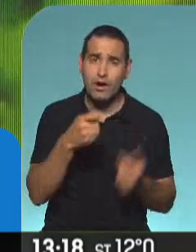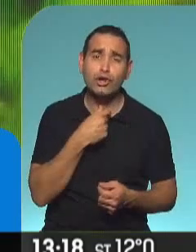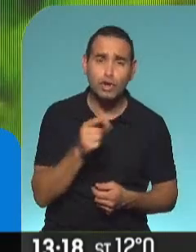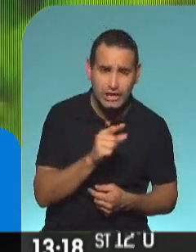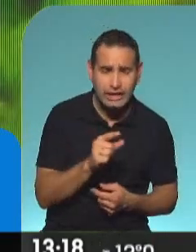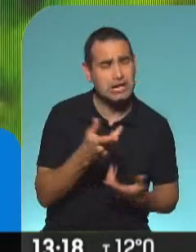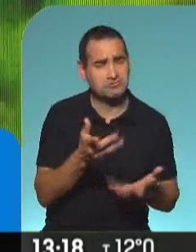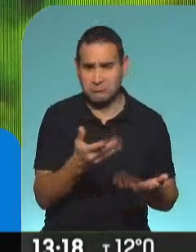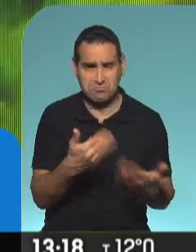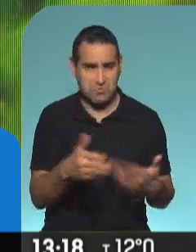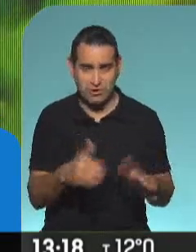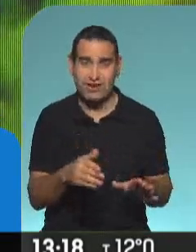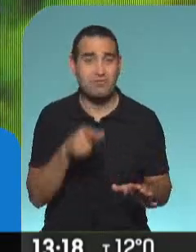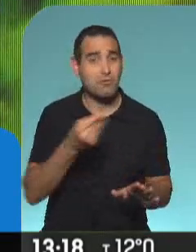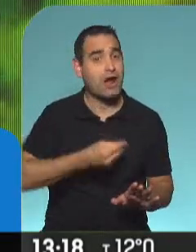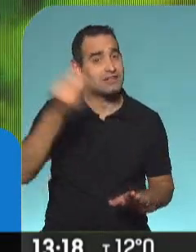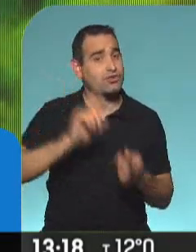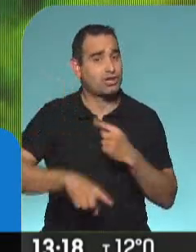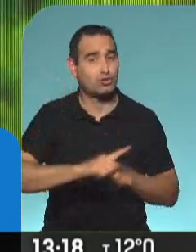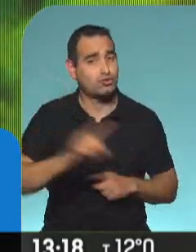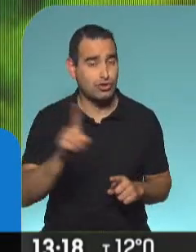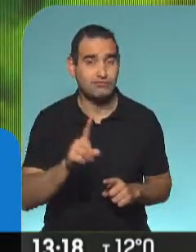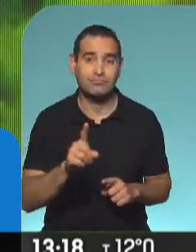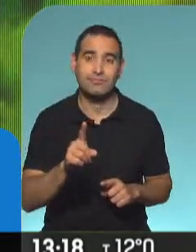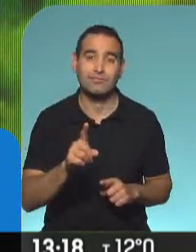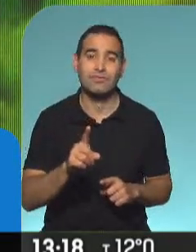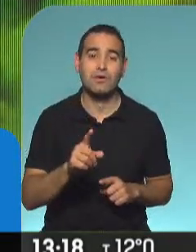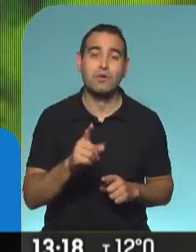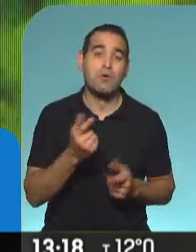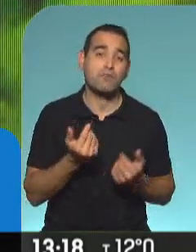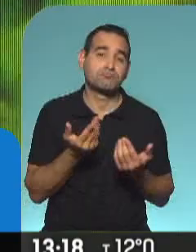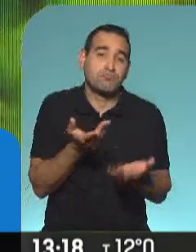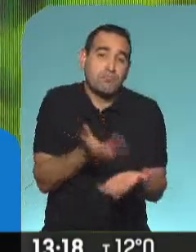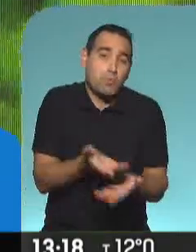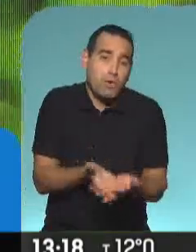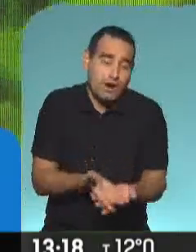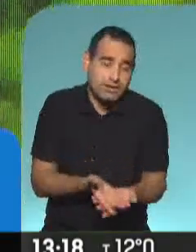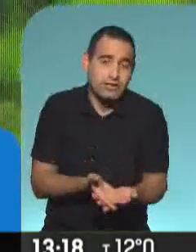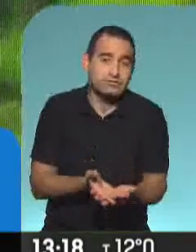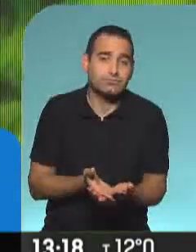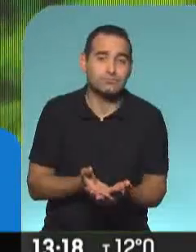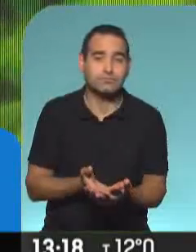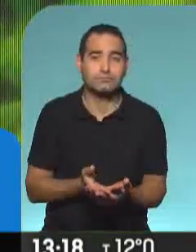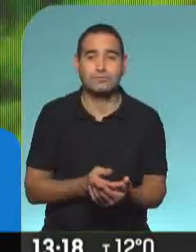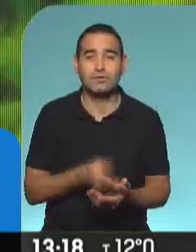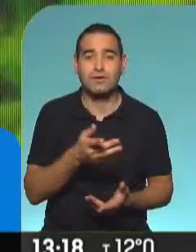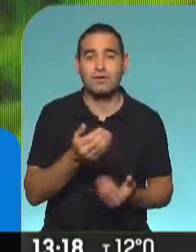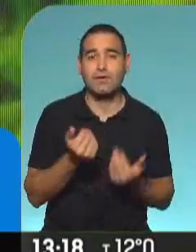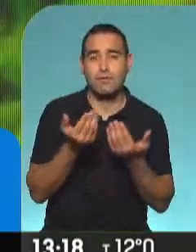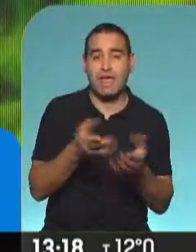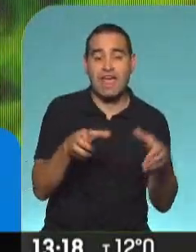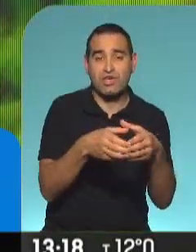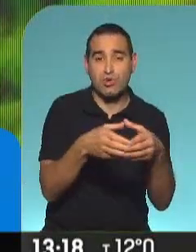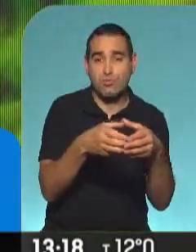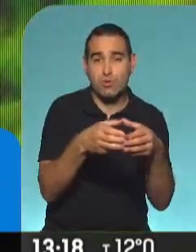9 fechas, pero tampoco tenés ascenso directo. La intermedia que se les ocurrió es, por ejemplo, beneficiar a un